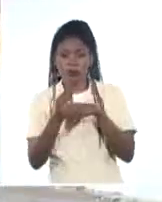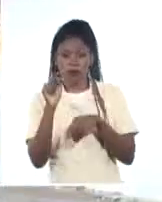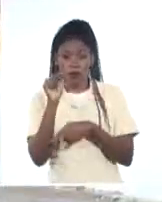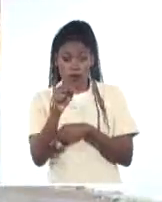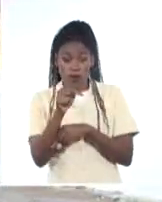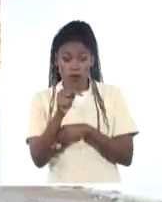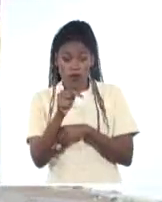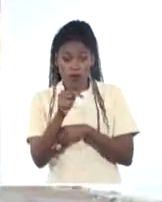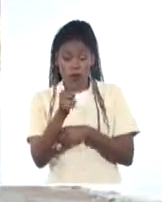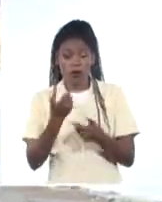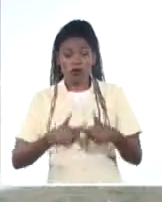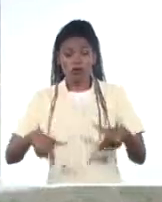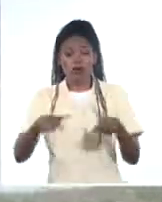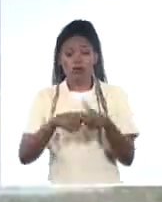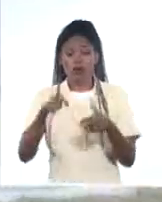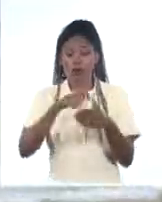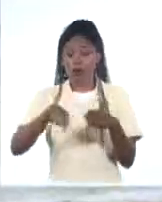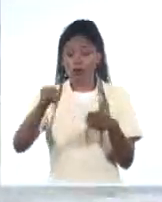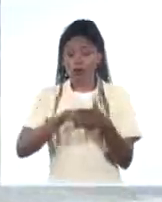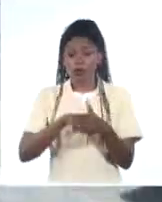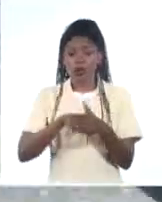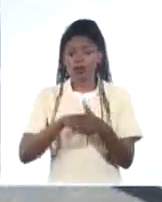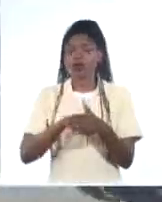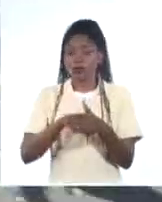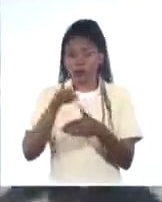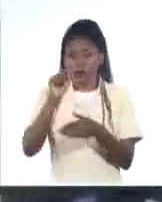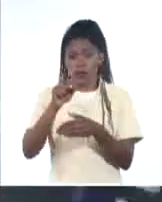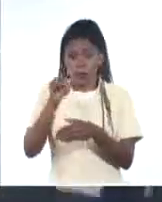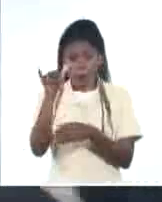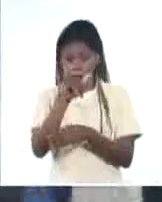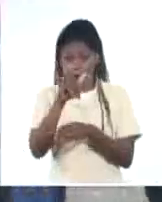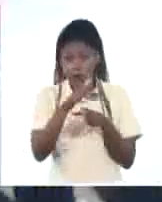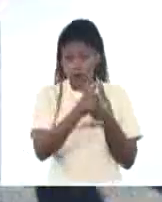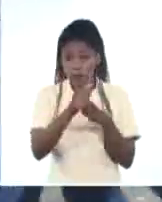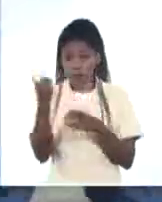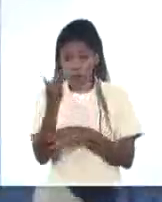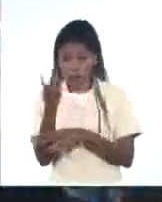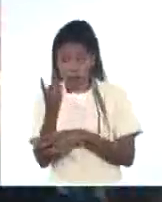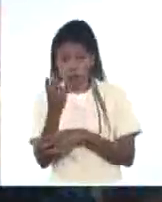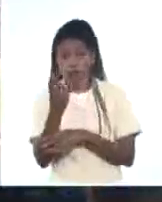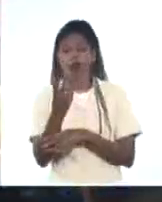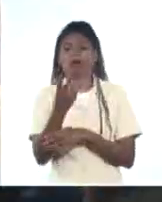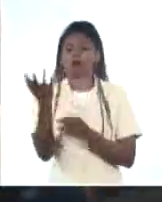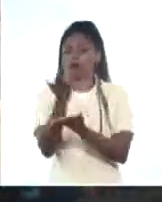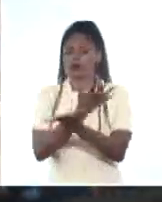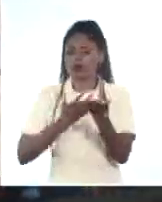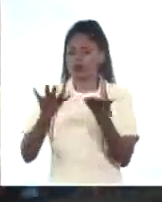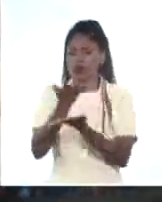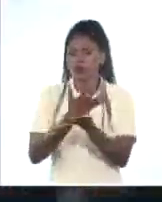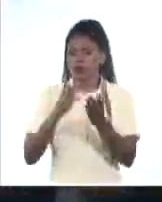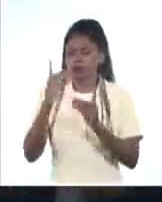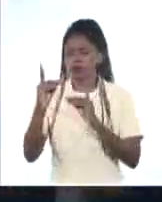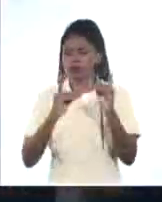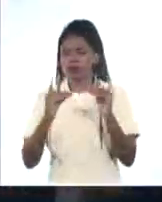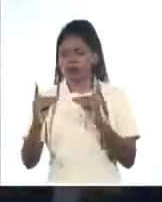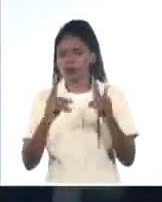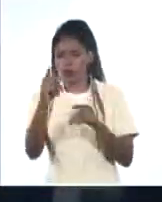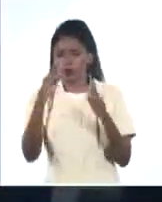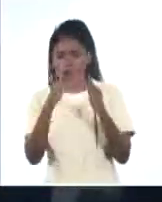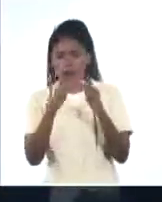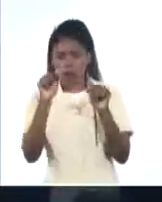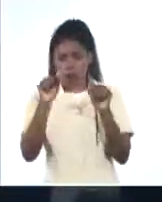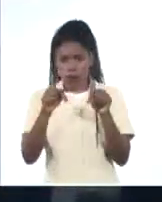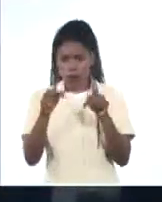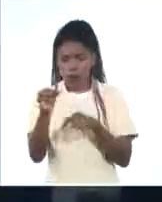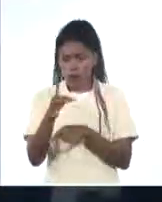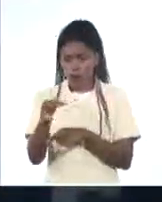ubicada en el Consejo Popular homónimo, Machado Ventura y de la Cruz Rodríguez, sostuvieron ameno diálogo con sus pobladores,